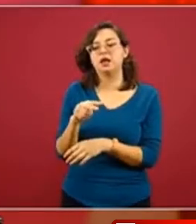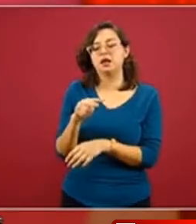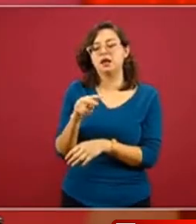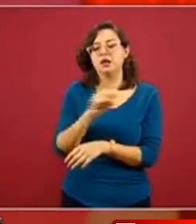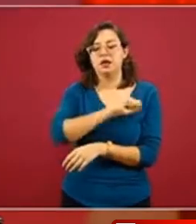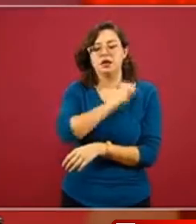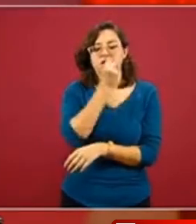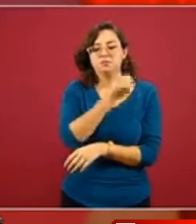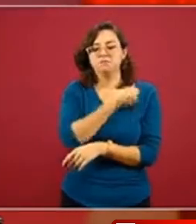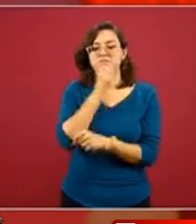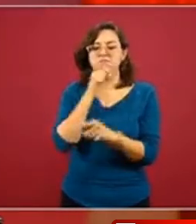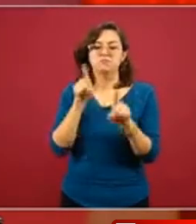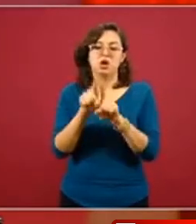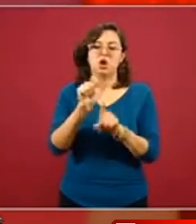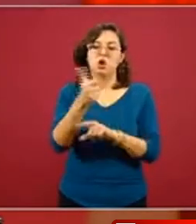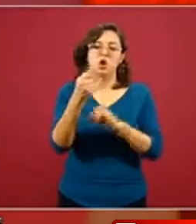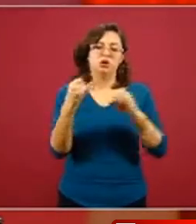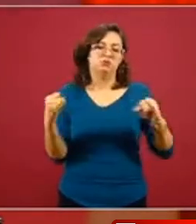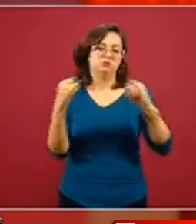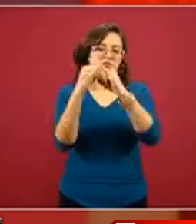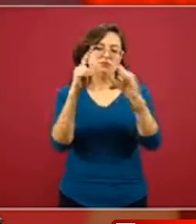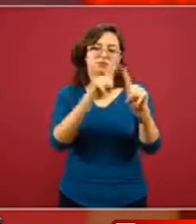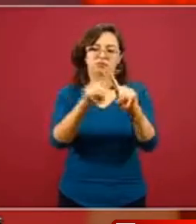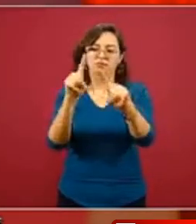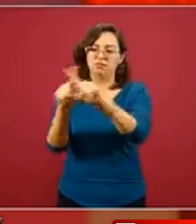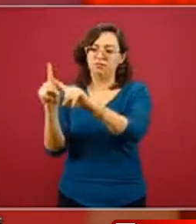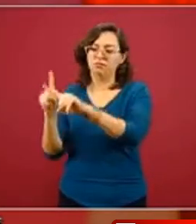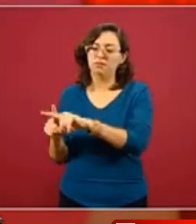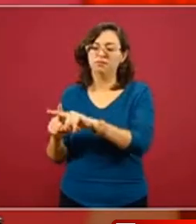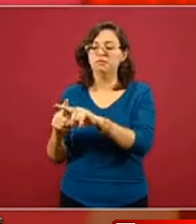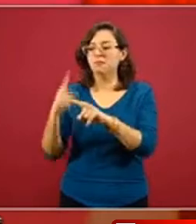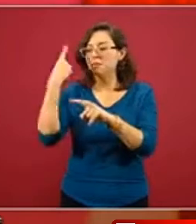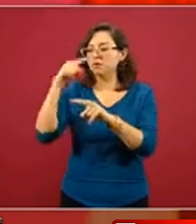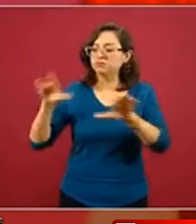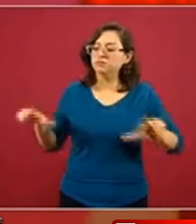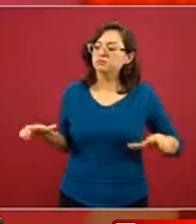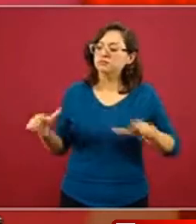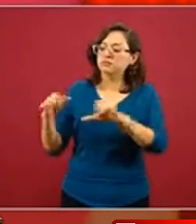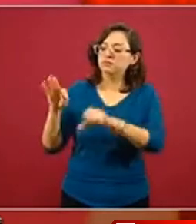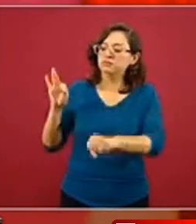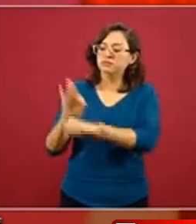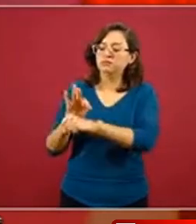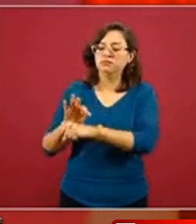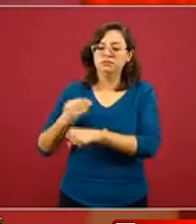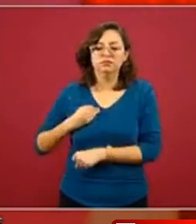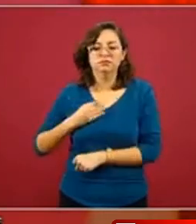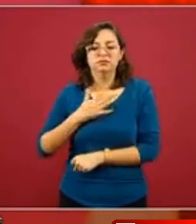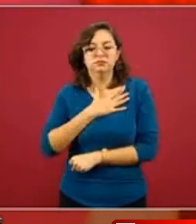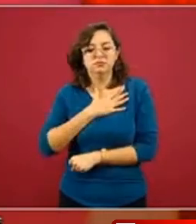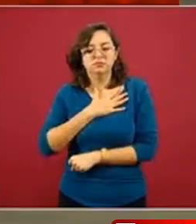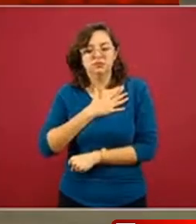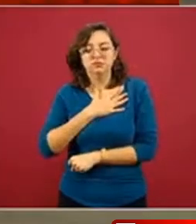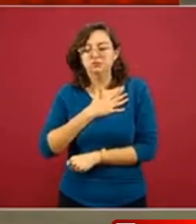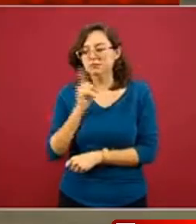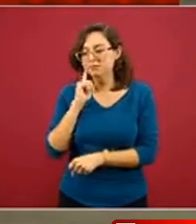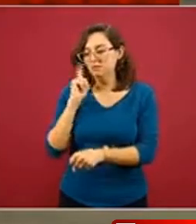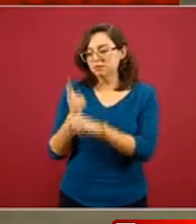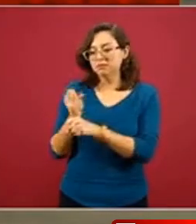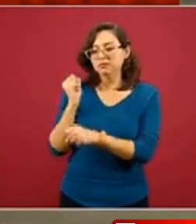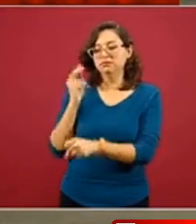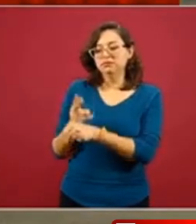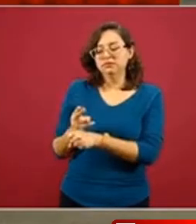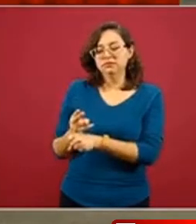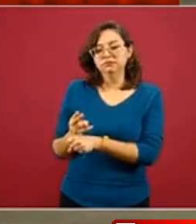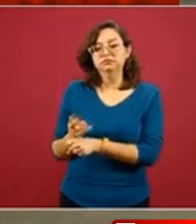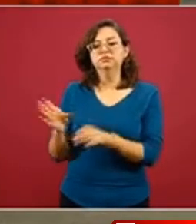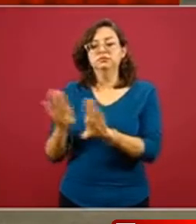y otras instituciones que se relacionan con el bienestar comunitario, tener una detección anticipada basada